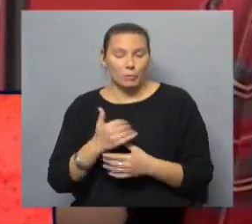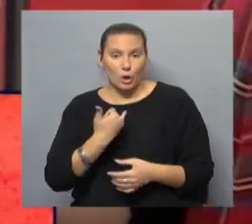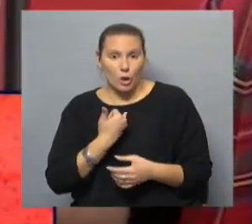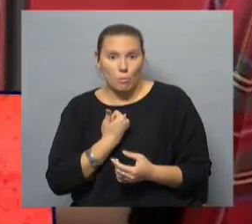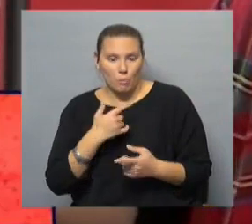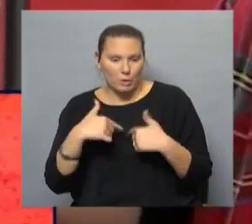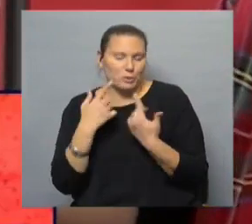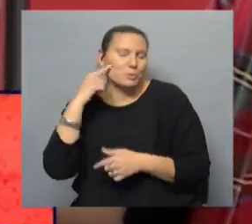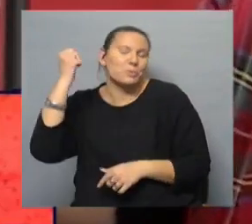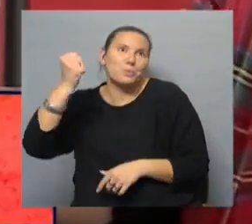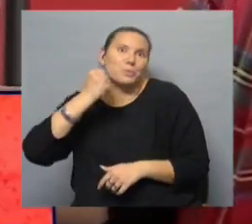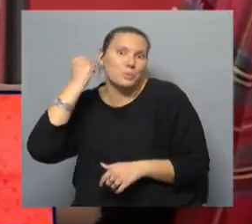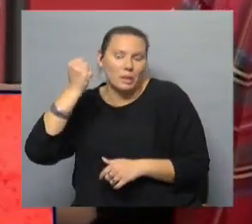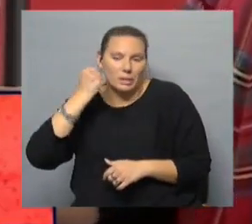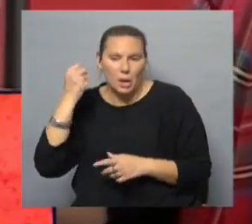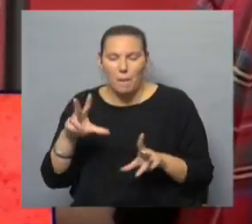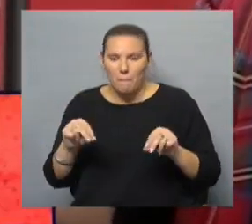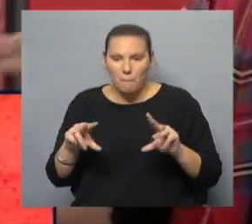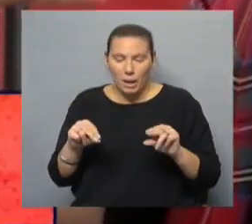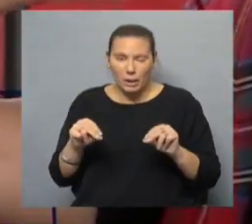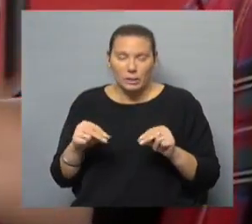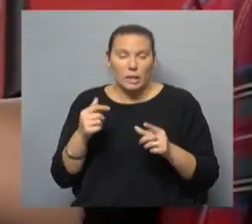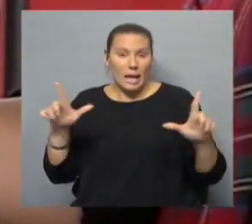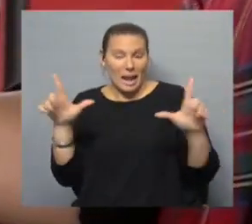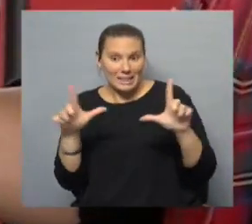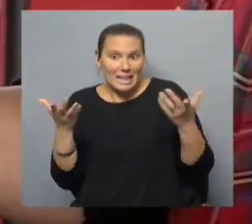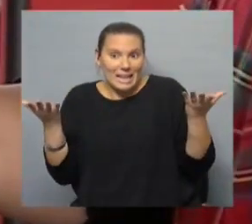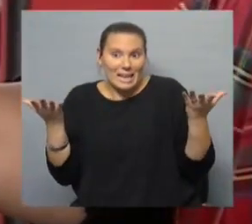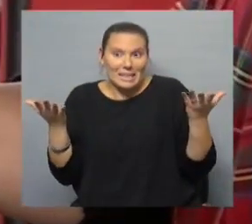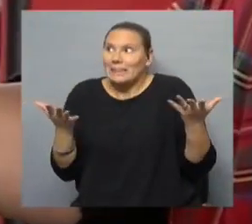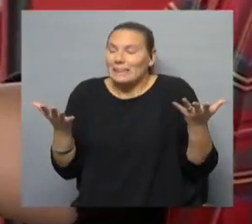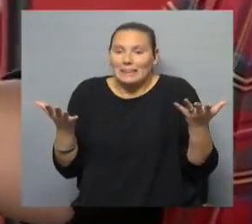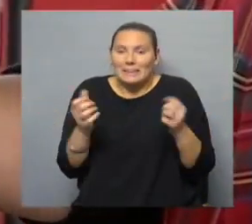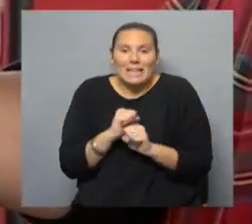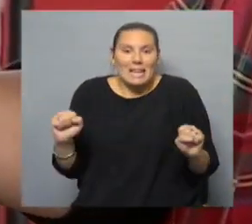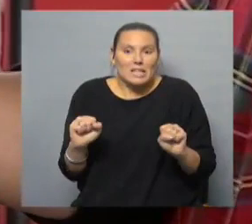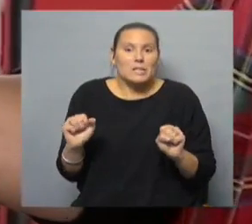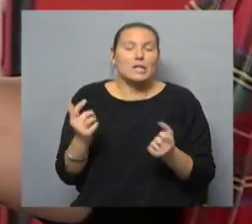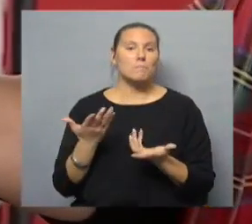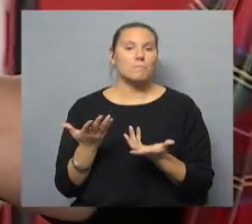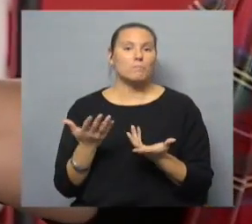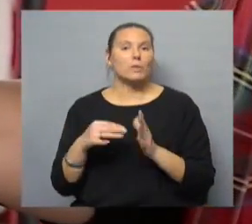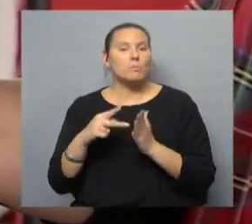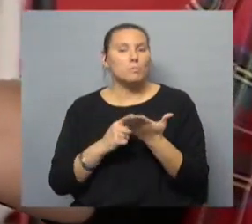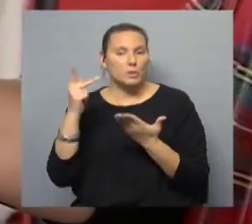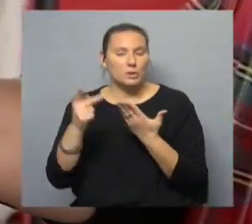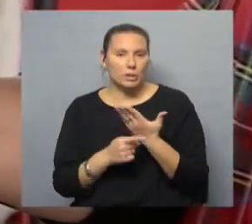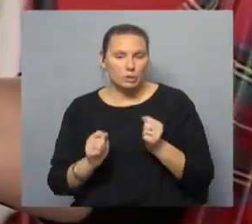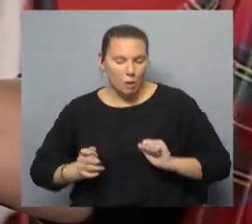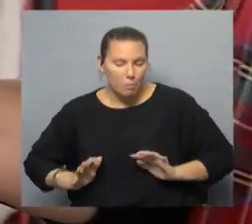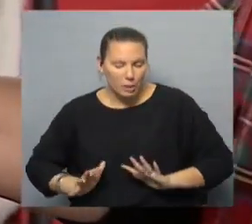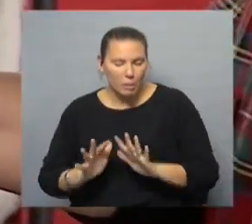un sueño, es como wow, no sé, estar en la tele, es como increíble. Es un proyecto que armamos con